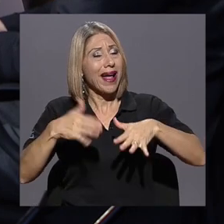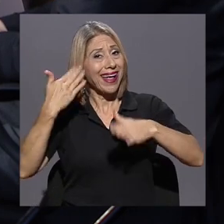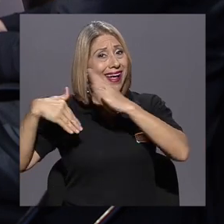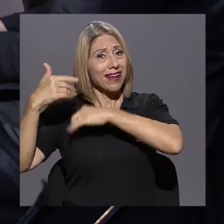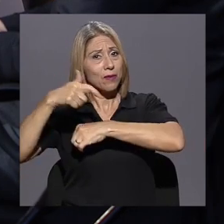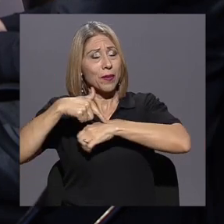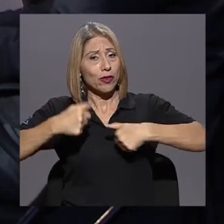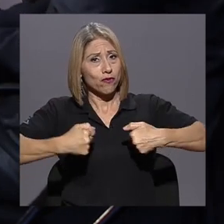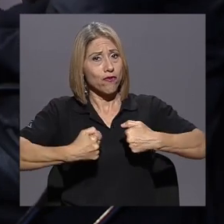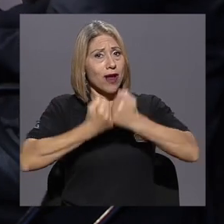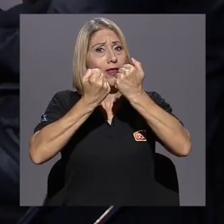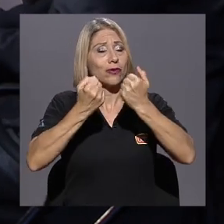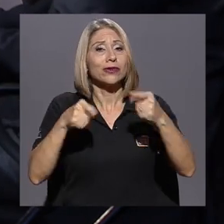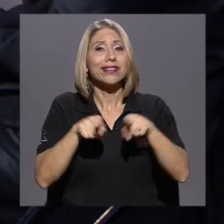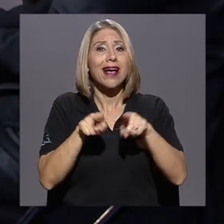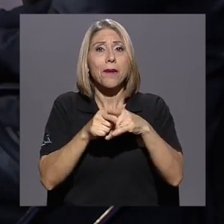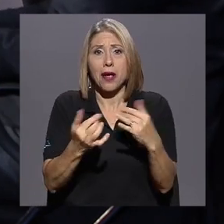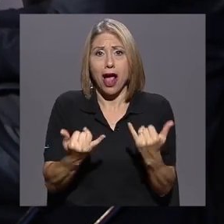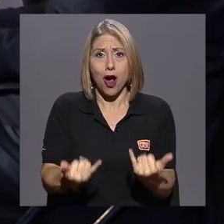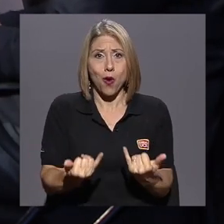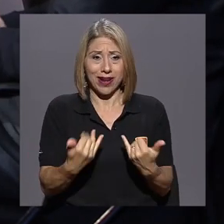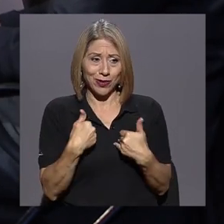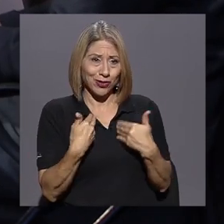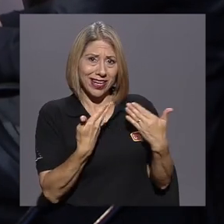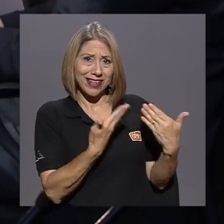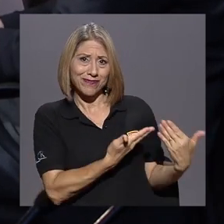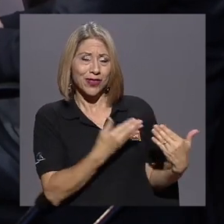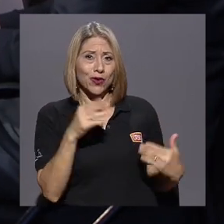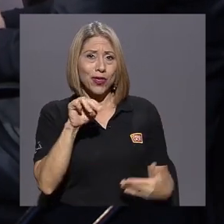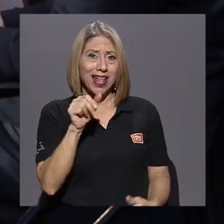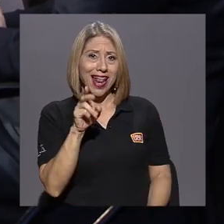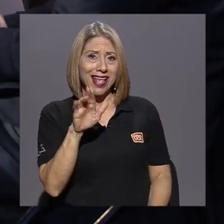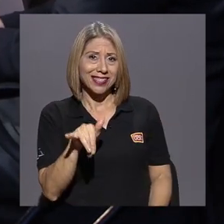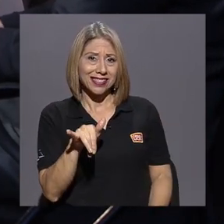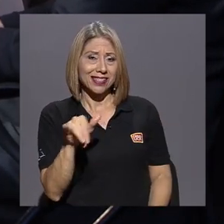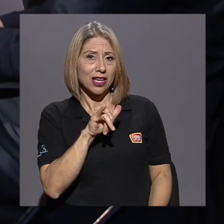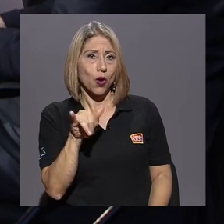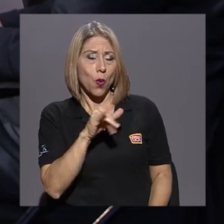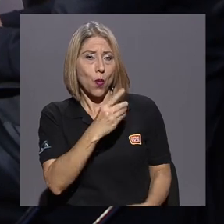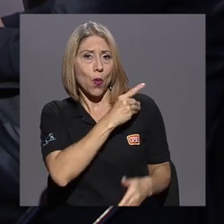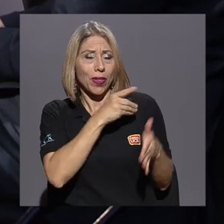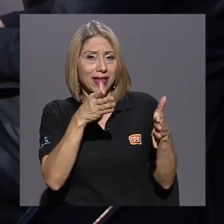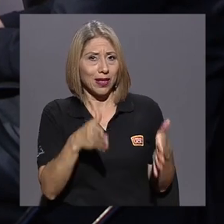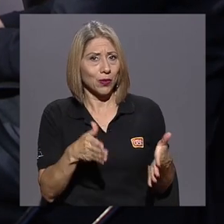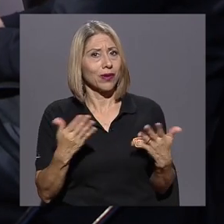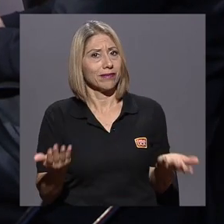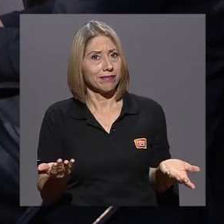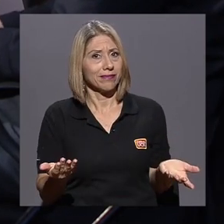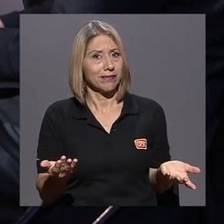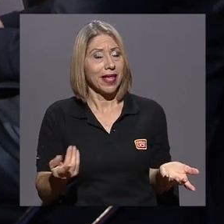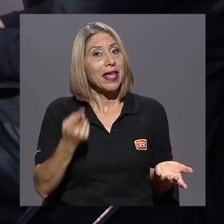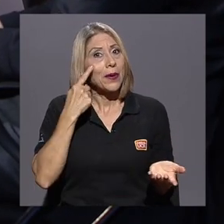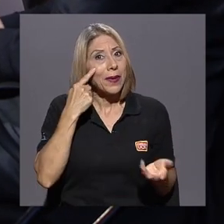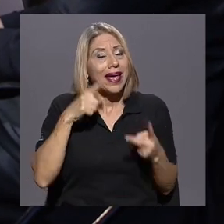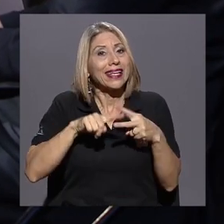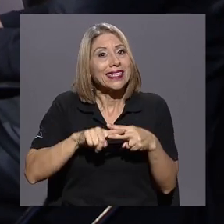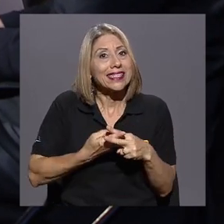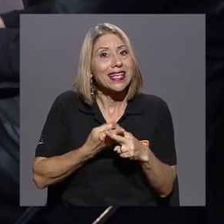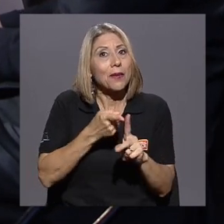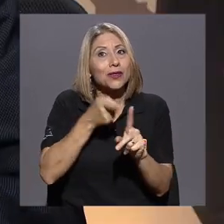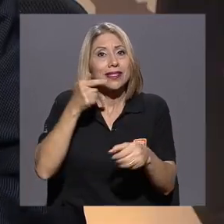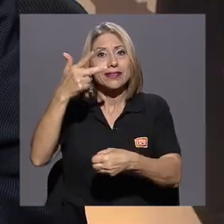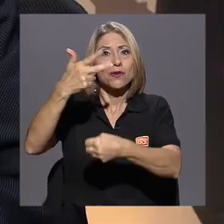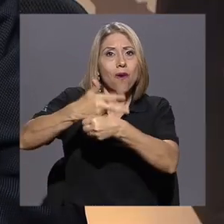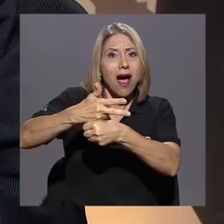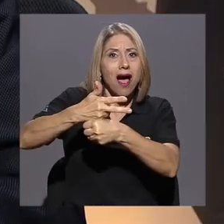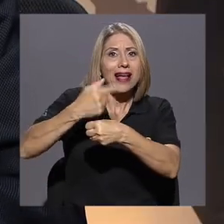los encontramos ahora y los tiene doña Nancy como directora. Y casualmente, vea, si iniciamos desde Guatemala, siempre esa